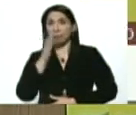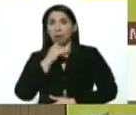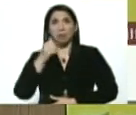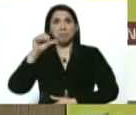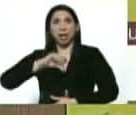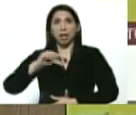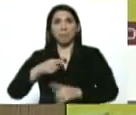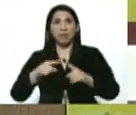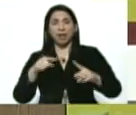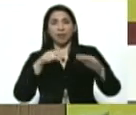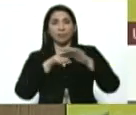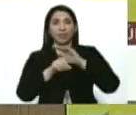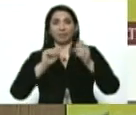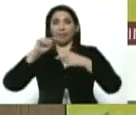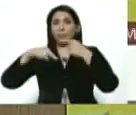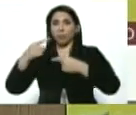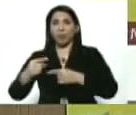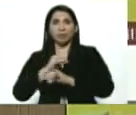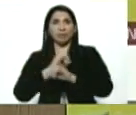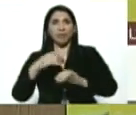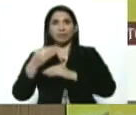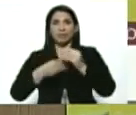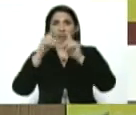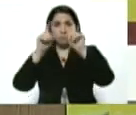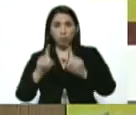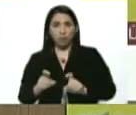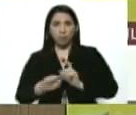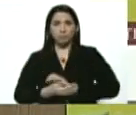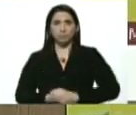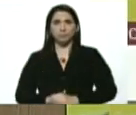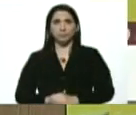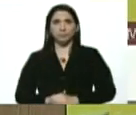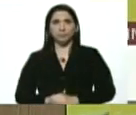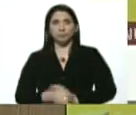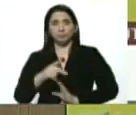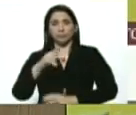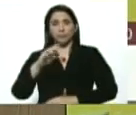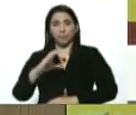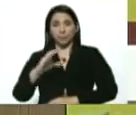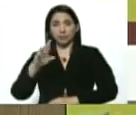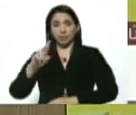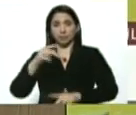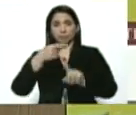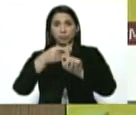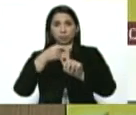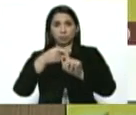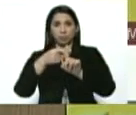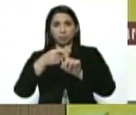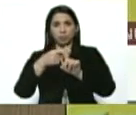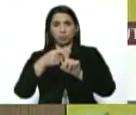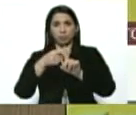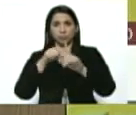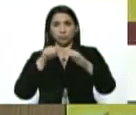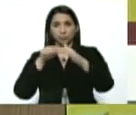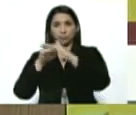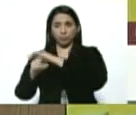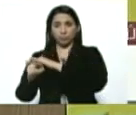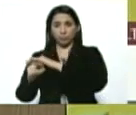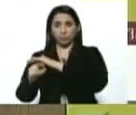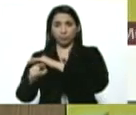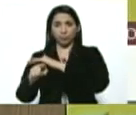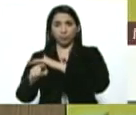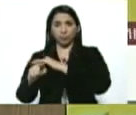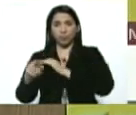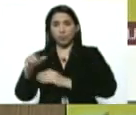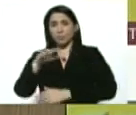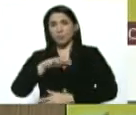inmediatamente después de que se le hiciera psr diera positivo fuera ingresada una insuficiencia